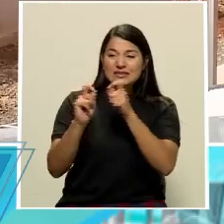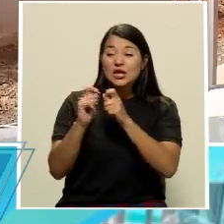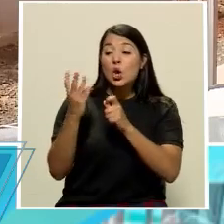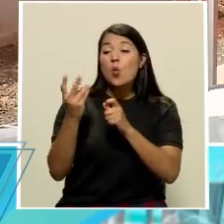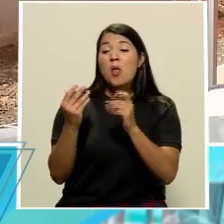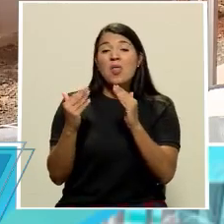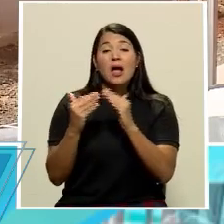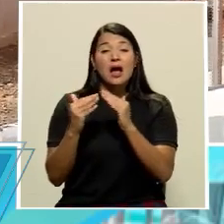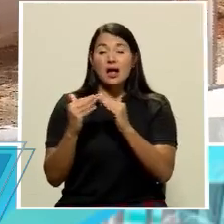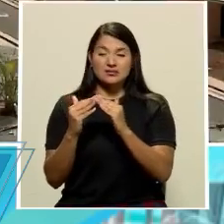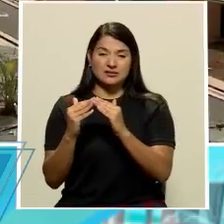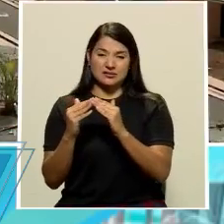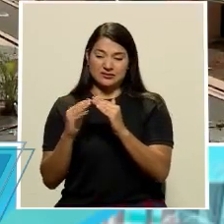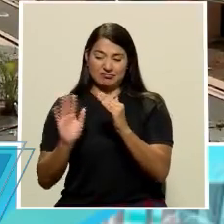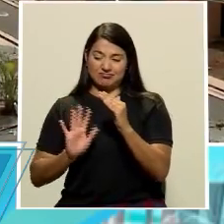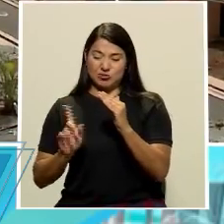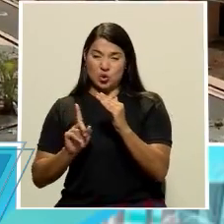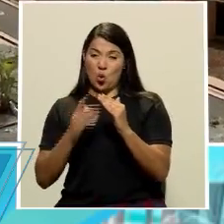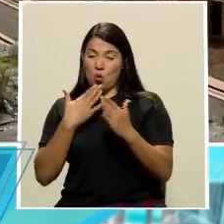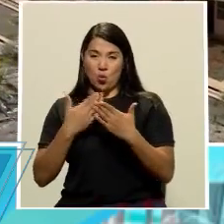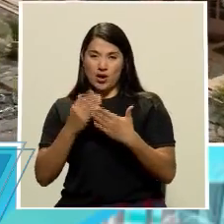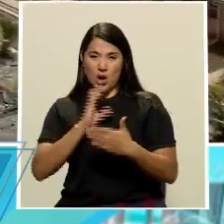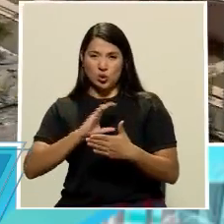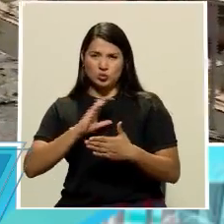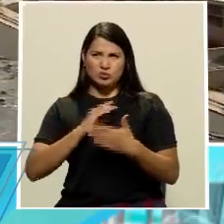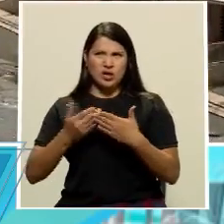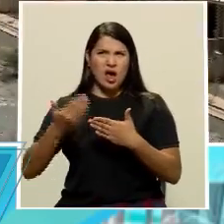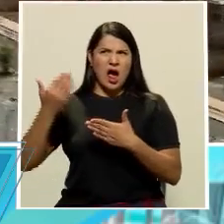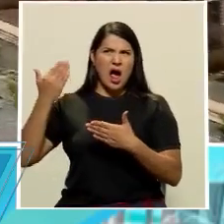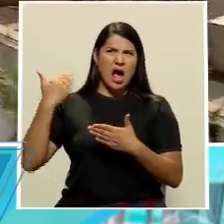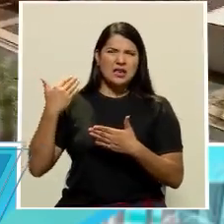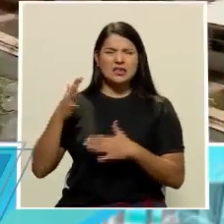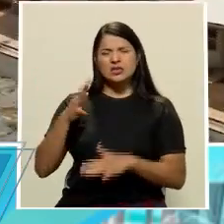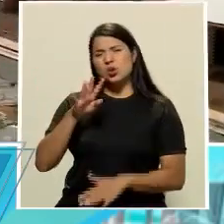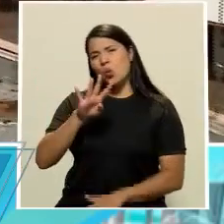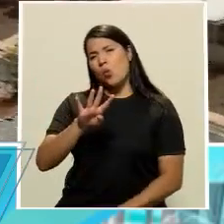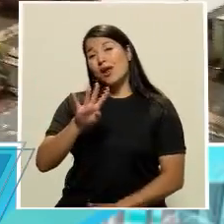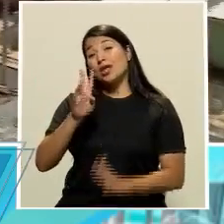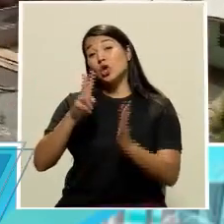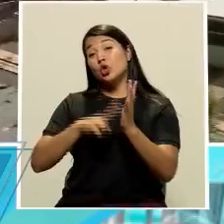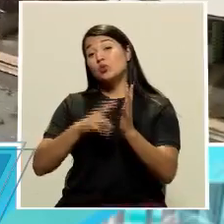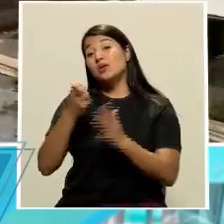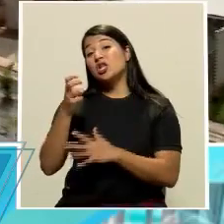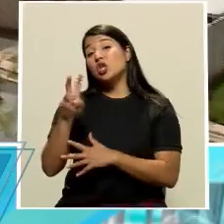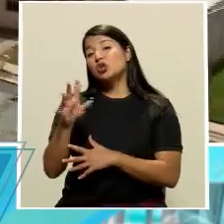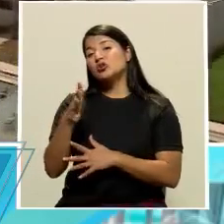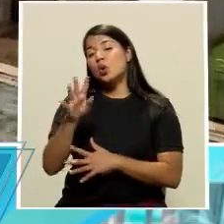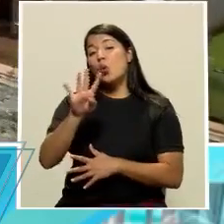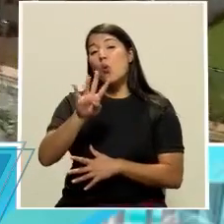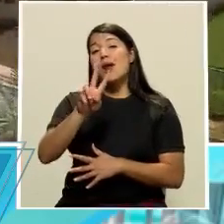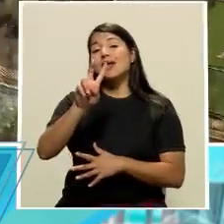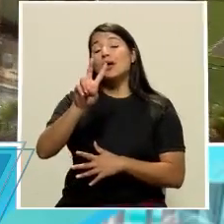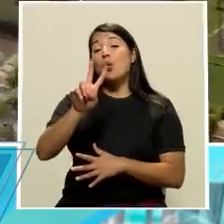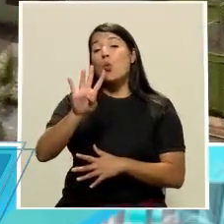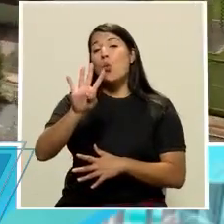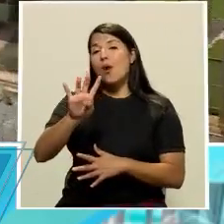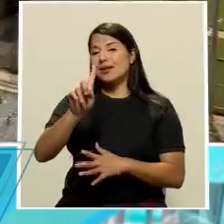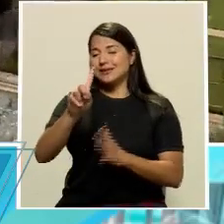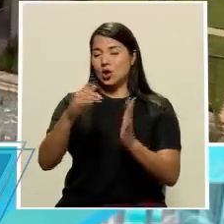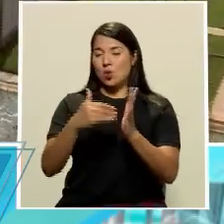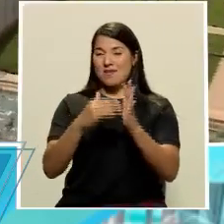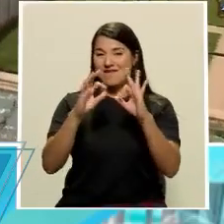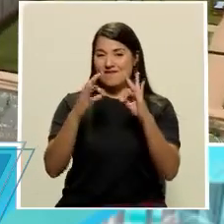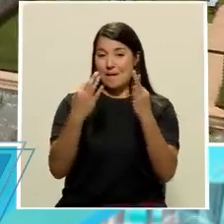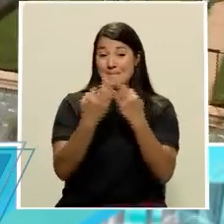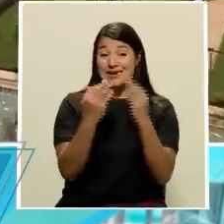precarios del 2012 nos arrojaba más o menos 41,000 familias viviendo en condiciones de precariedad,